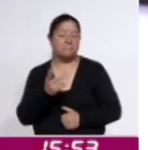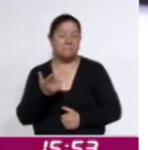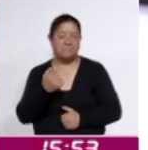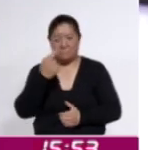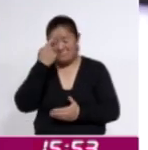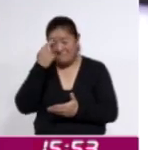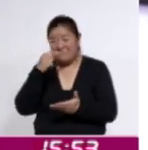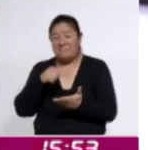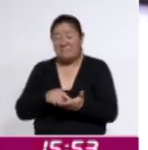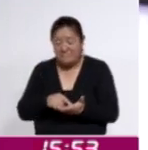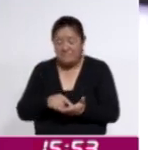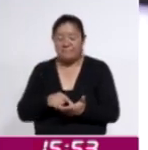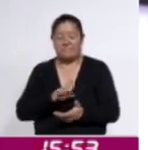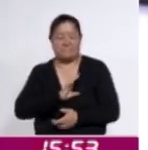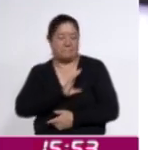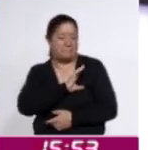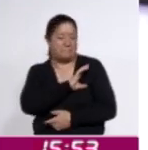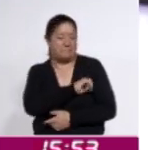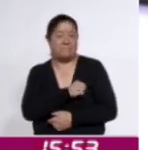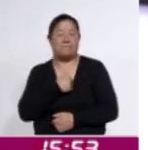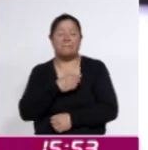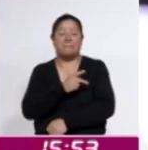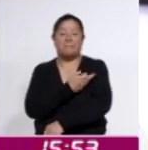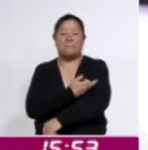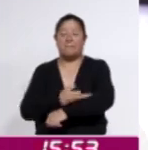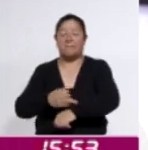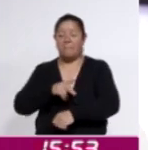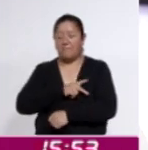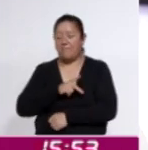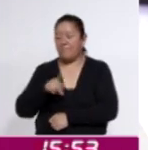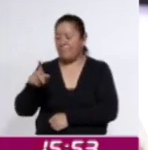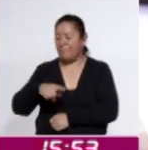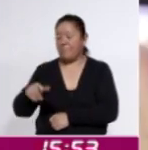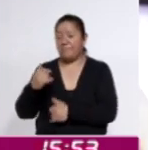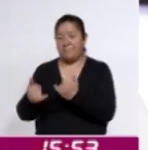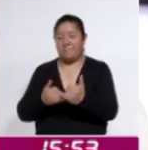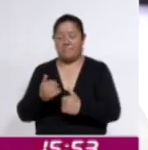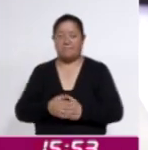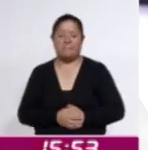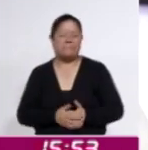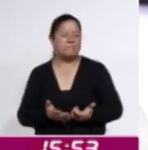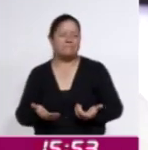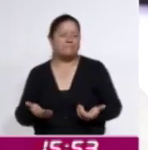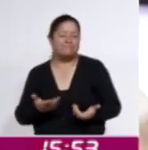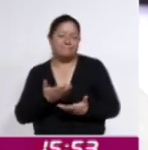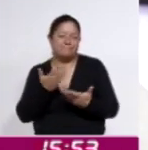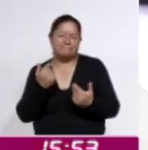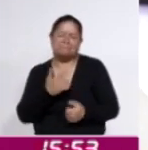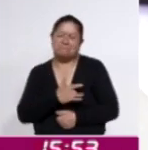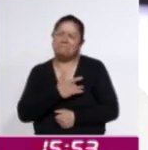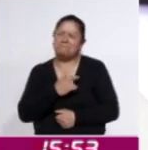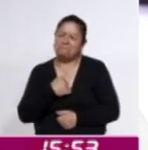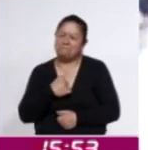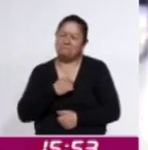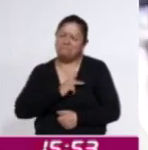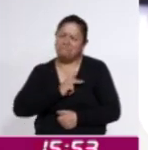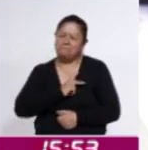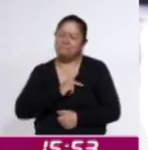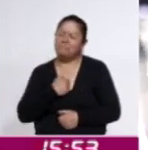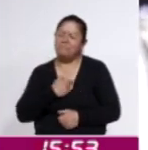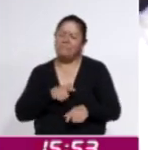de que varios de mi familia juegan. Pues no sé, simplemente lo sentí como parte de mí y quise